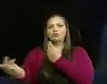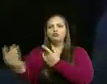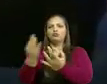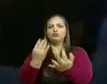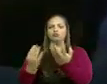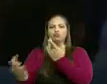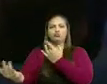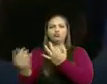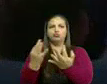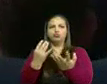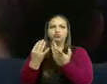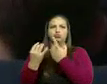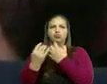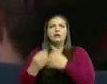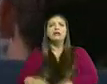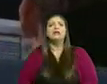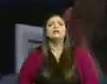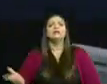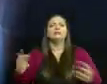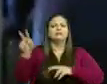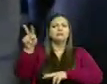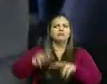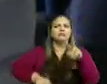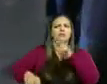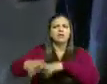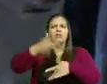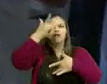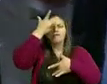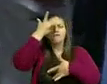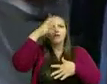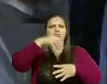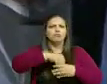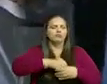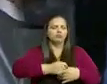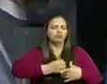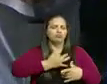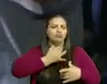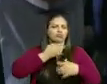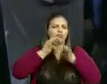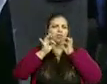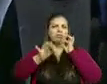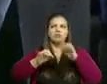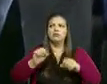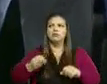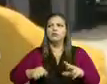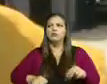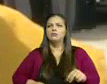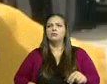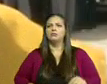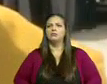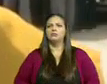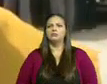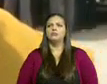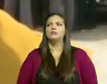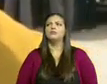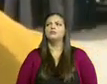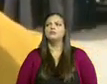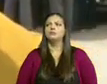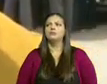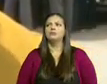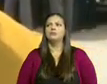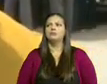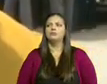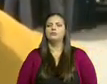China y se han registrado algunos casos en otros países, incluida una alerta por confirmar en el nuestro. Estamos cubriendo lo que son los